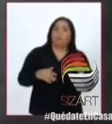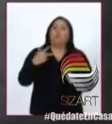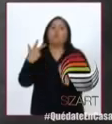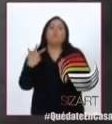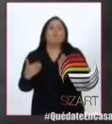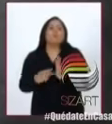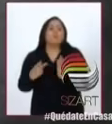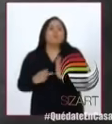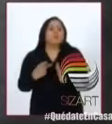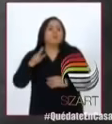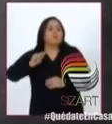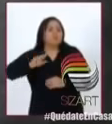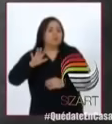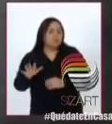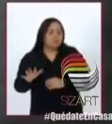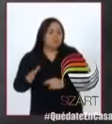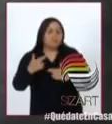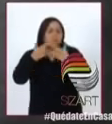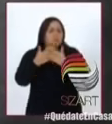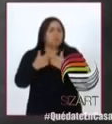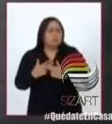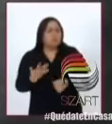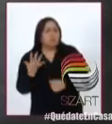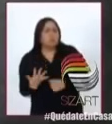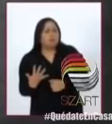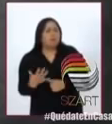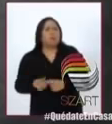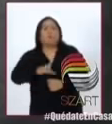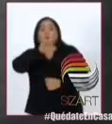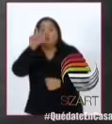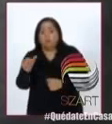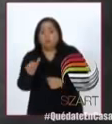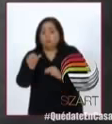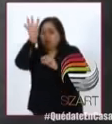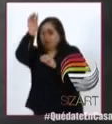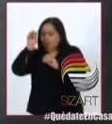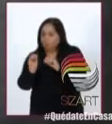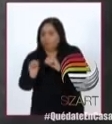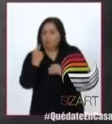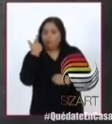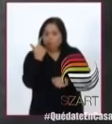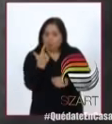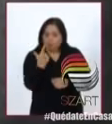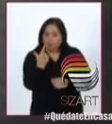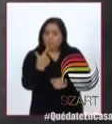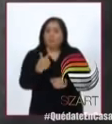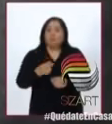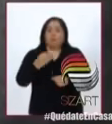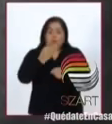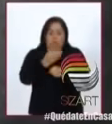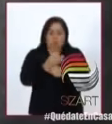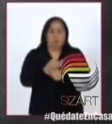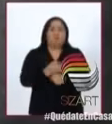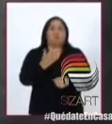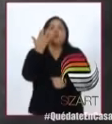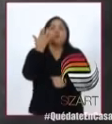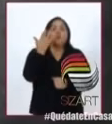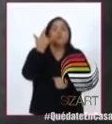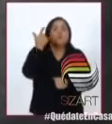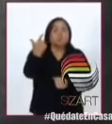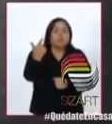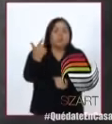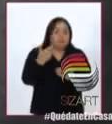veces en 85 y sobran 5. Después bajamos el 7. Nuestro dividendo ahora es